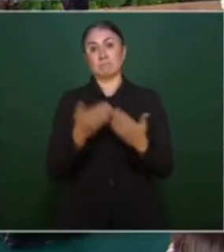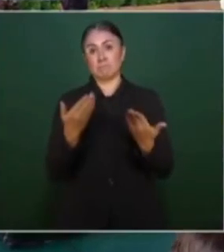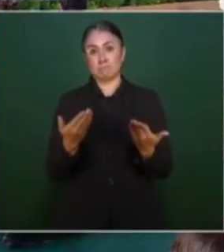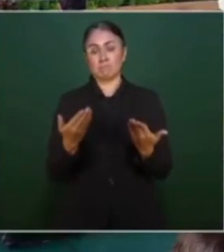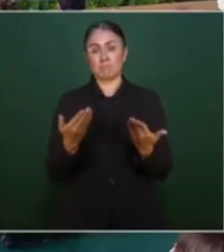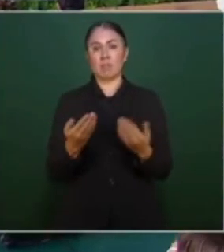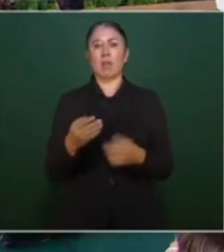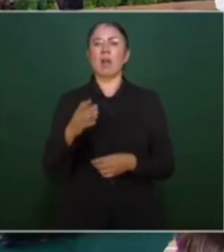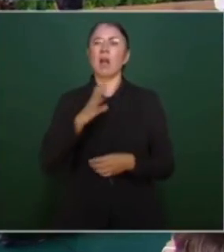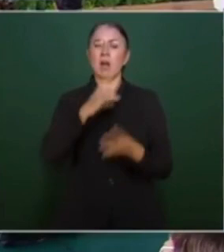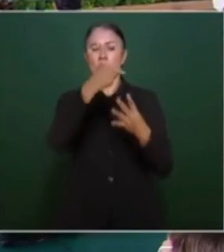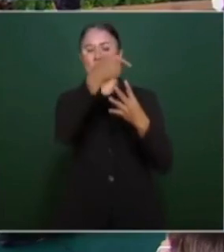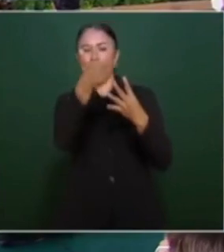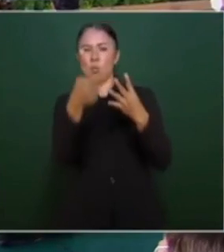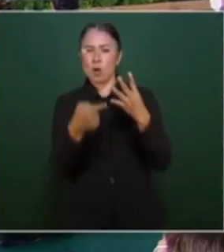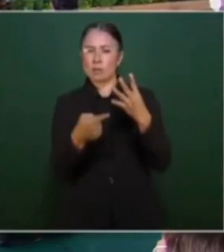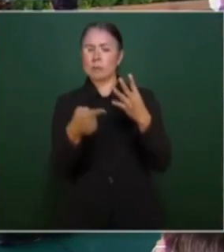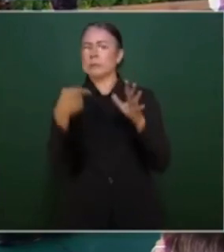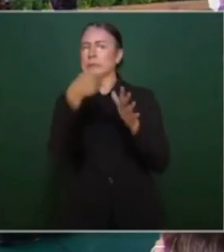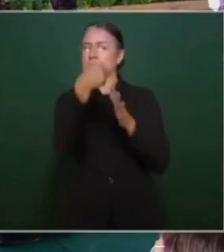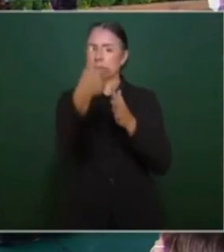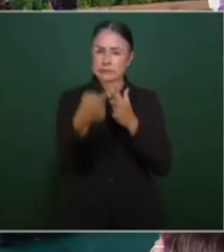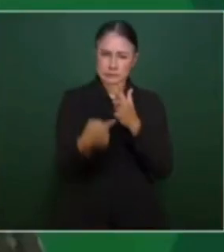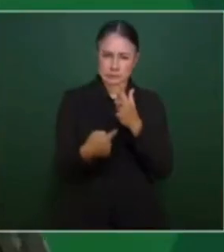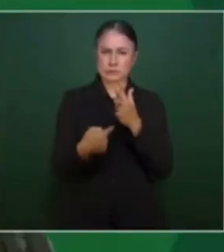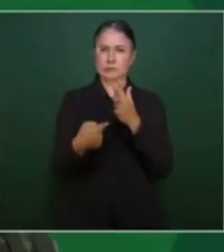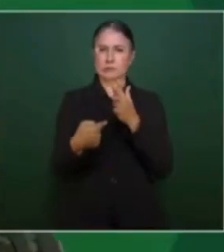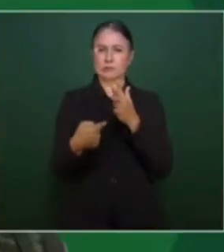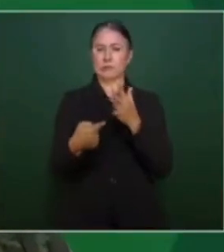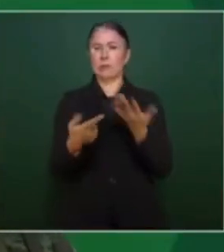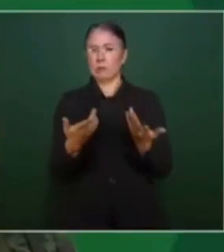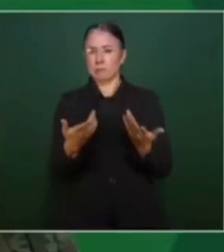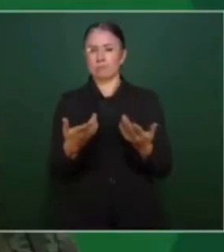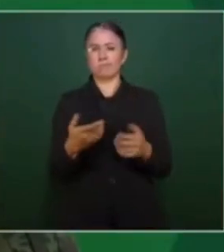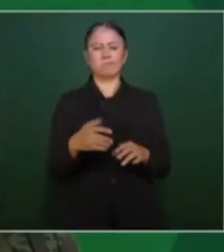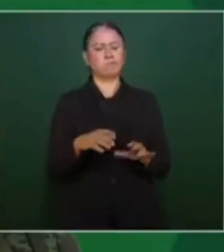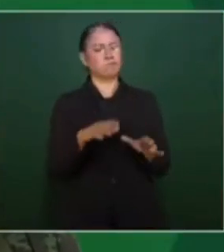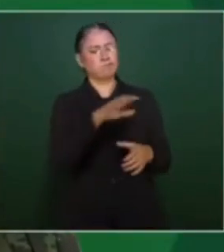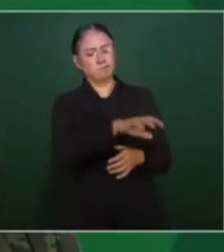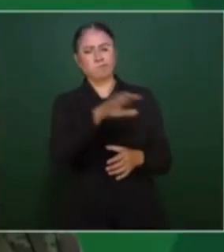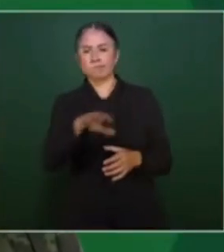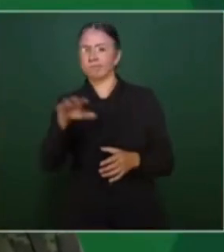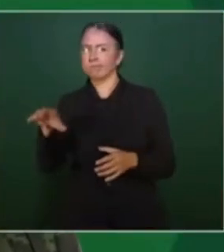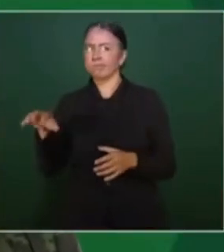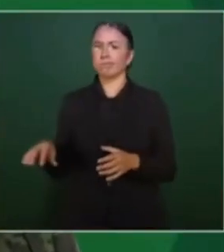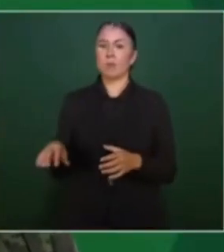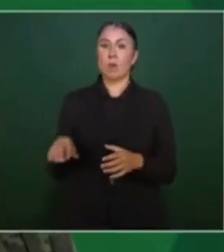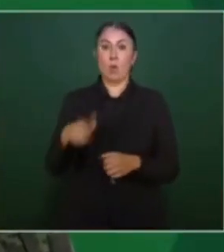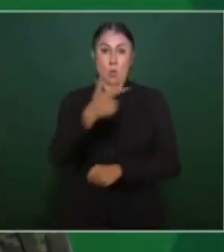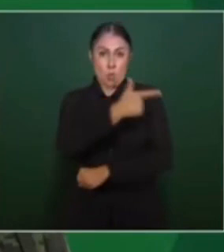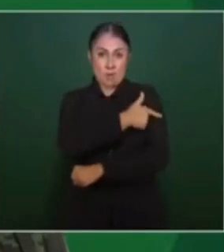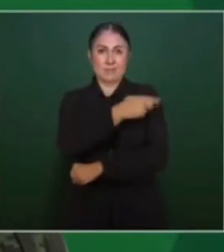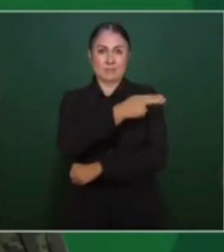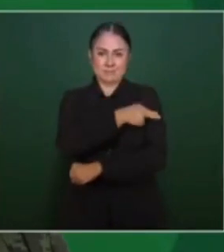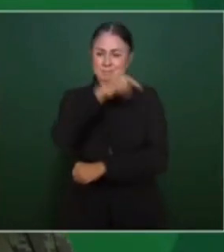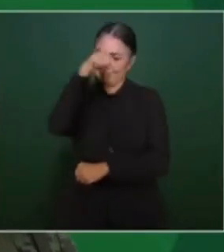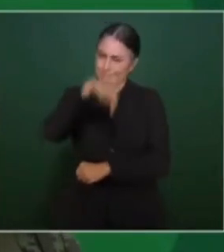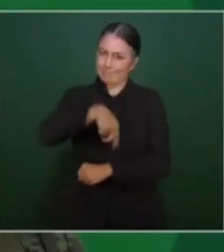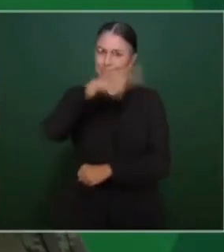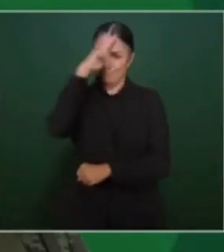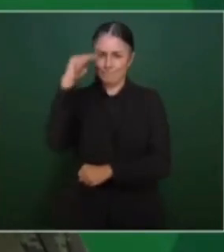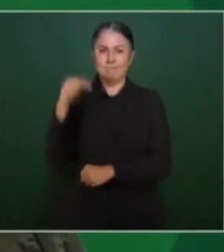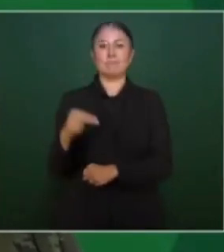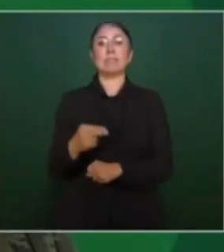tendrán 5 compañías de la Guardia aquí en el Estado, en